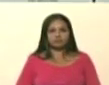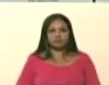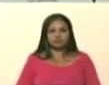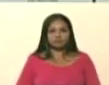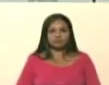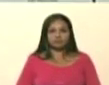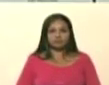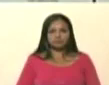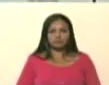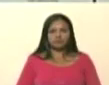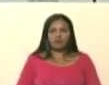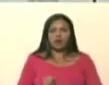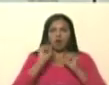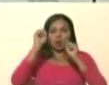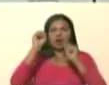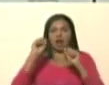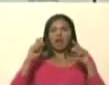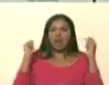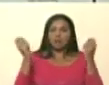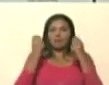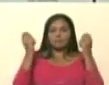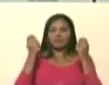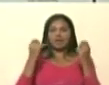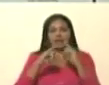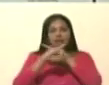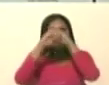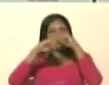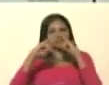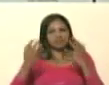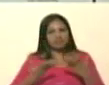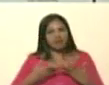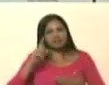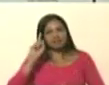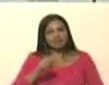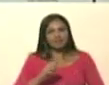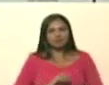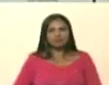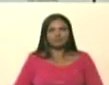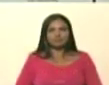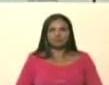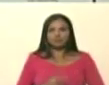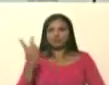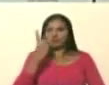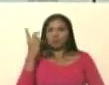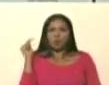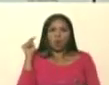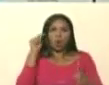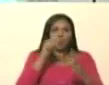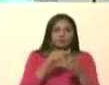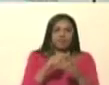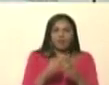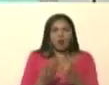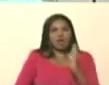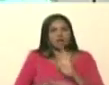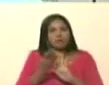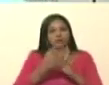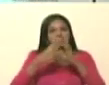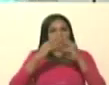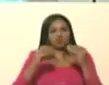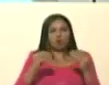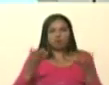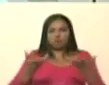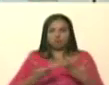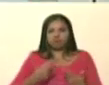para lograr la prosperidad y la felicidad los objetivos vitales de todos nos